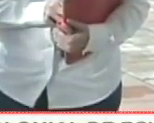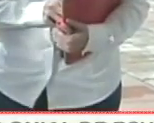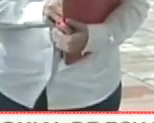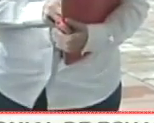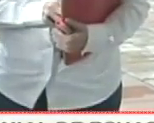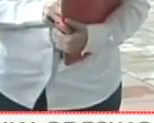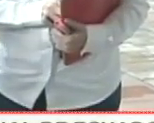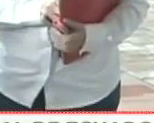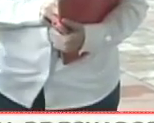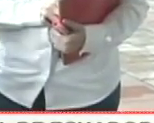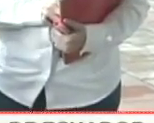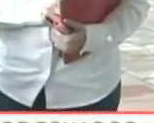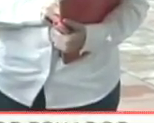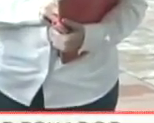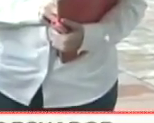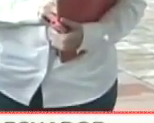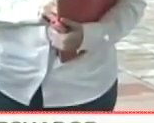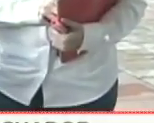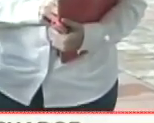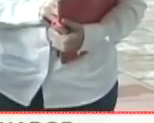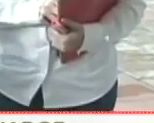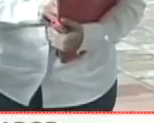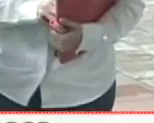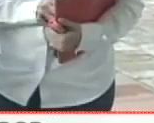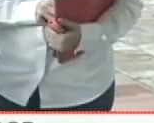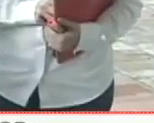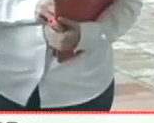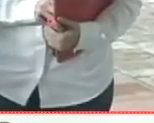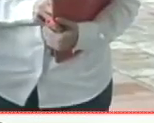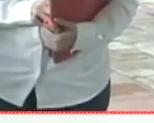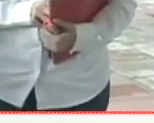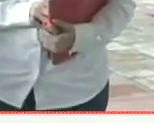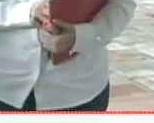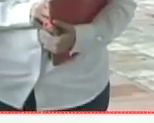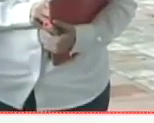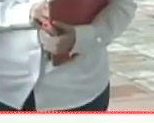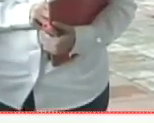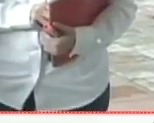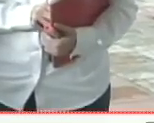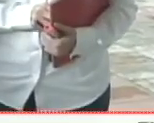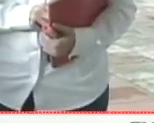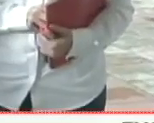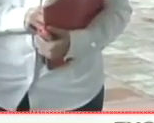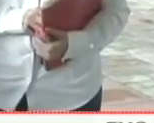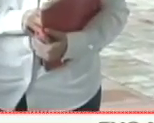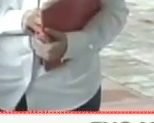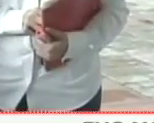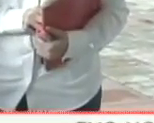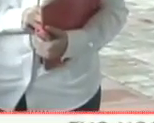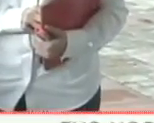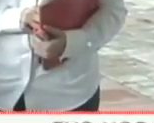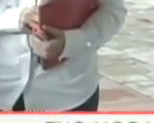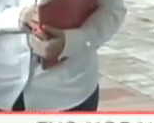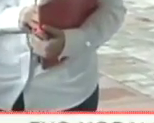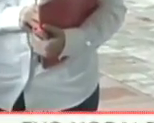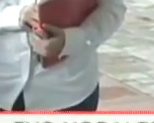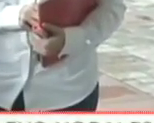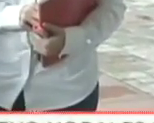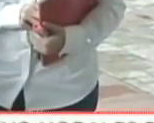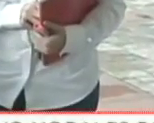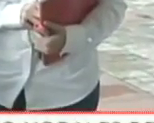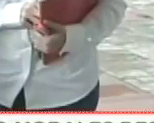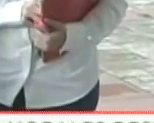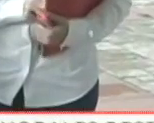Innovadores. Quiero agradecer a los más de 14.500 innovadores que se han inscrito con